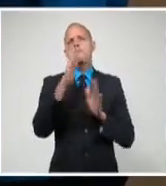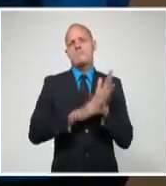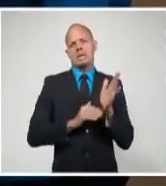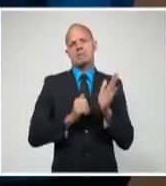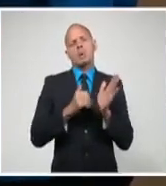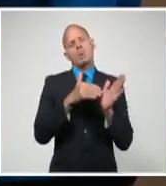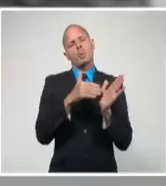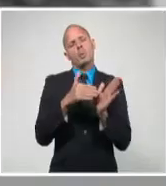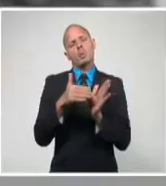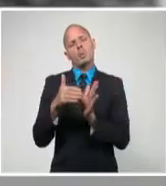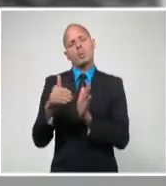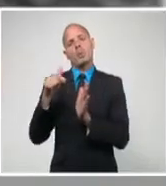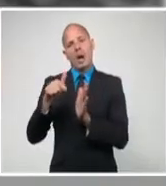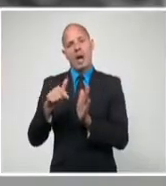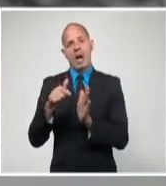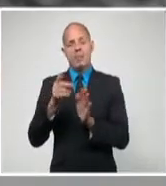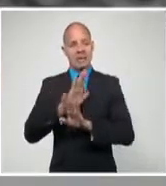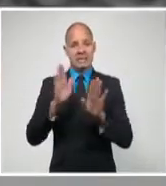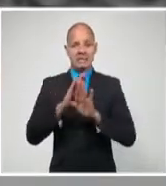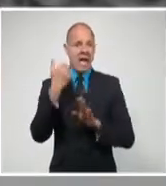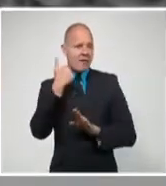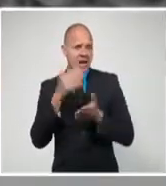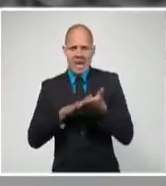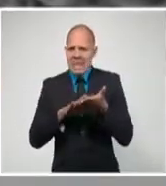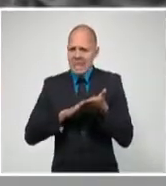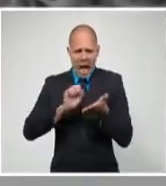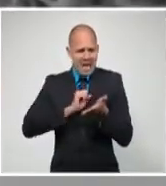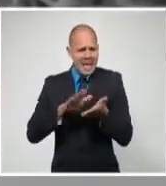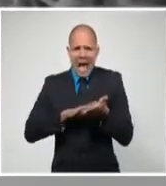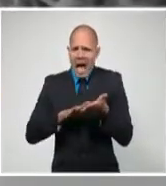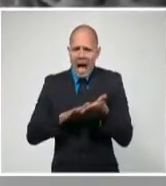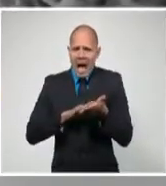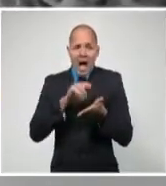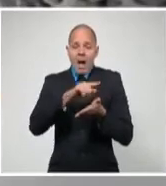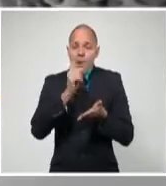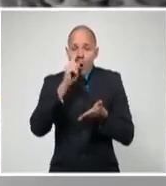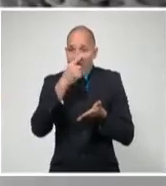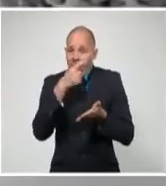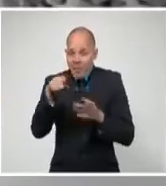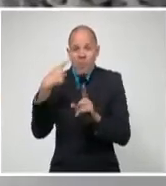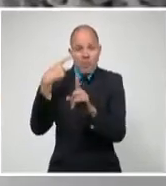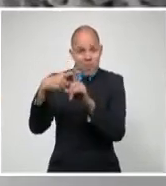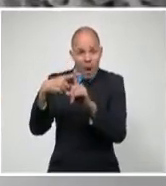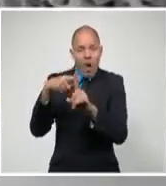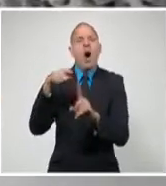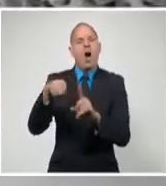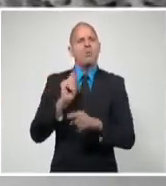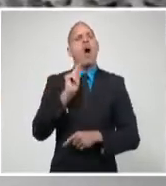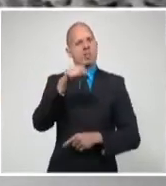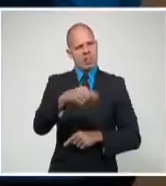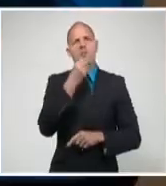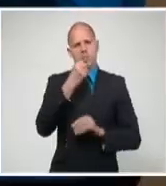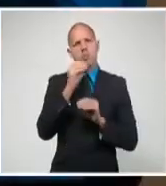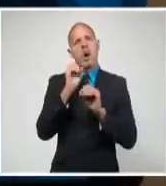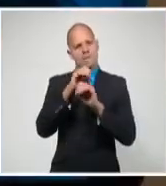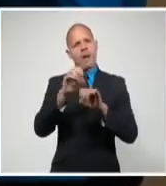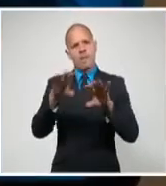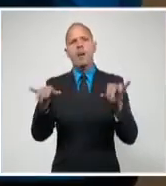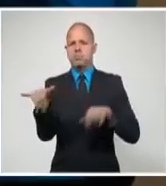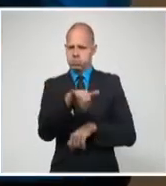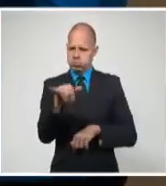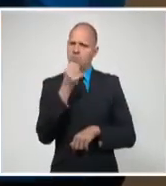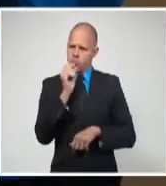correspondía a un PCR positivo. Aquí podemos ver una gran dispersión de la excreción de partículas virales con el daño celular